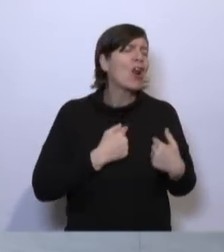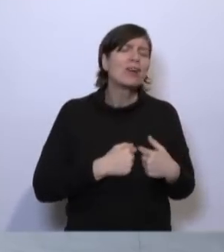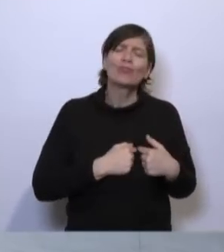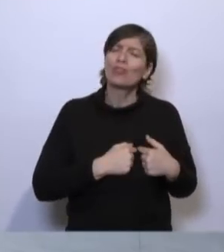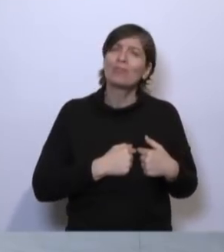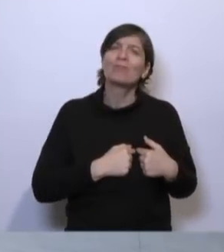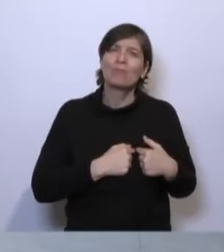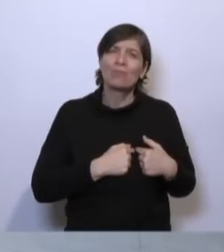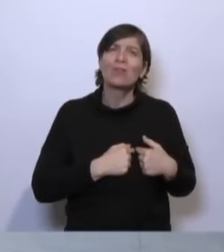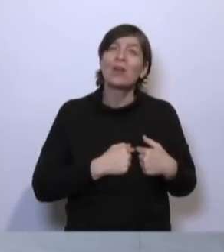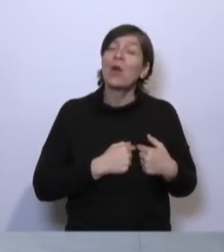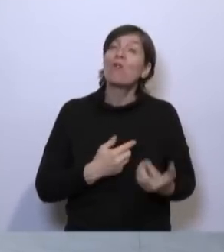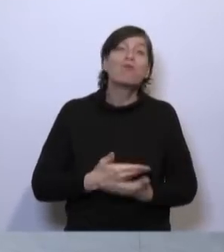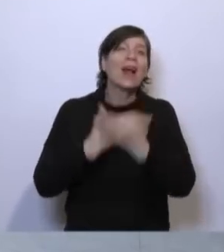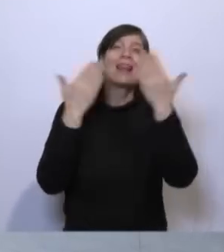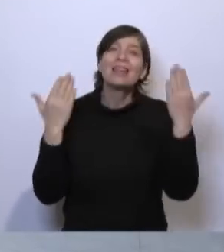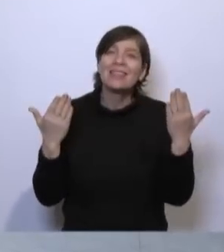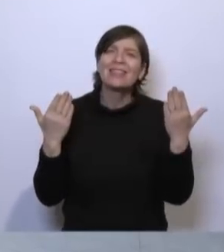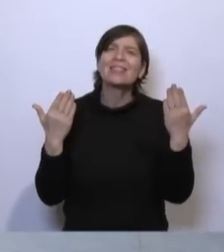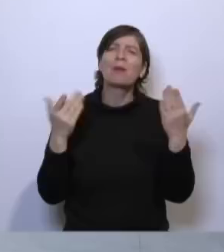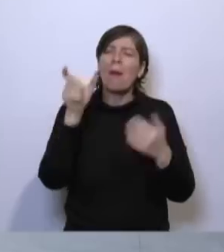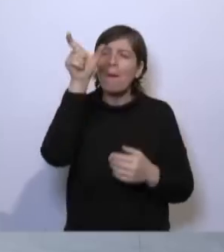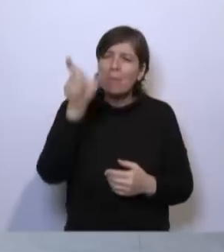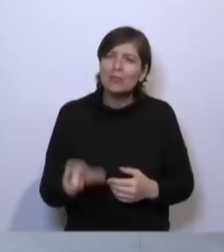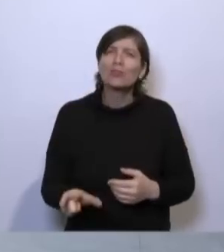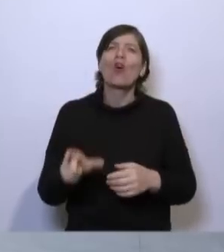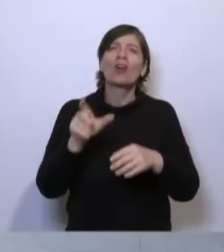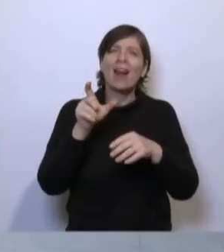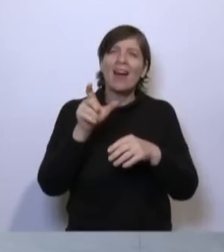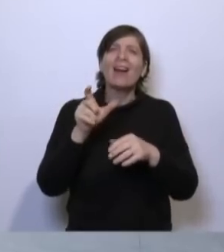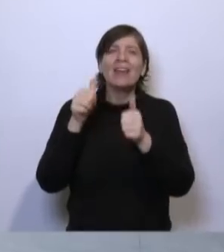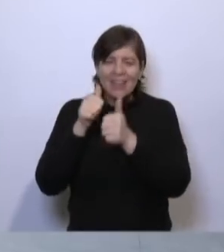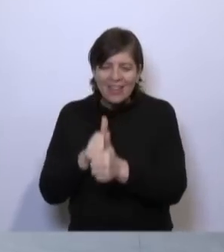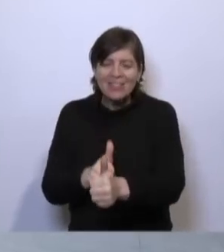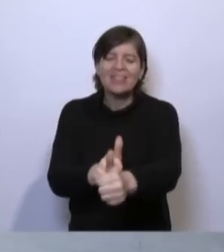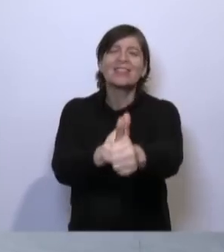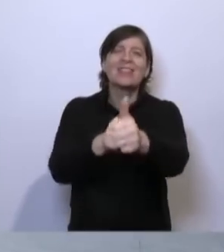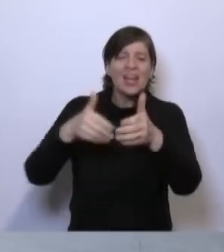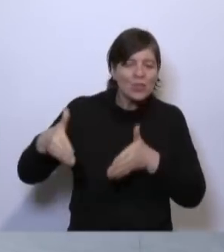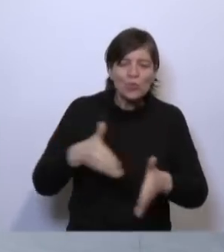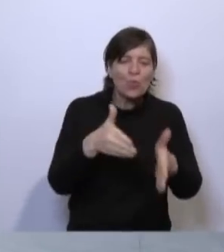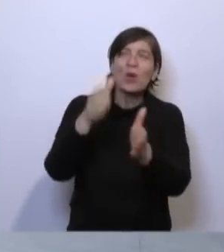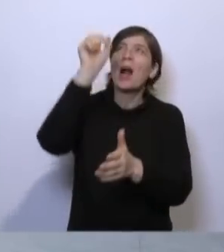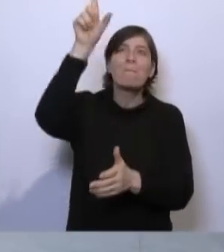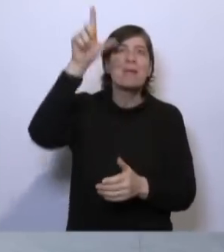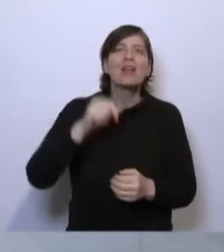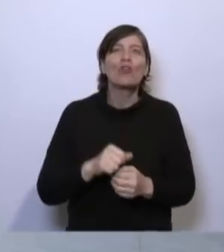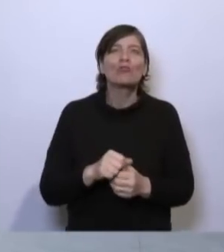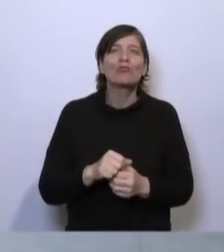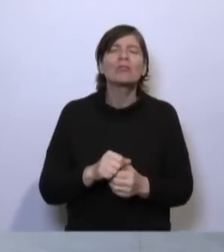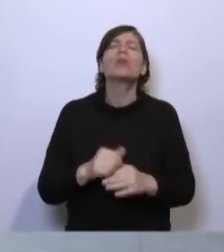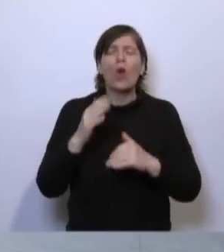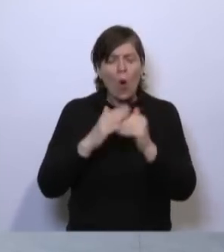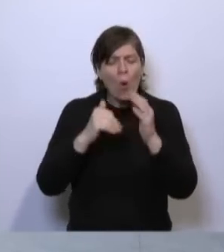corazón. Feliz quien sigue sus caminos sin obrar